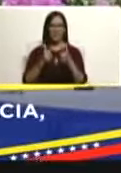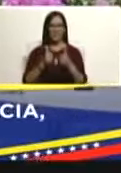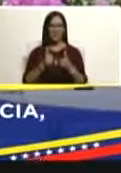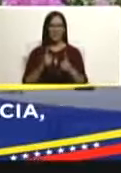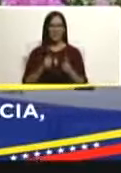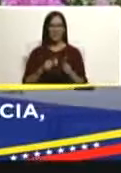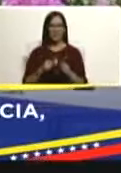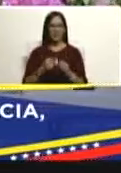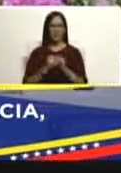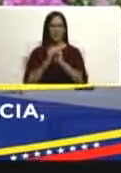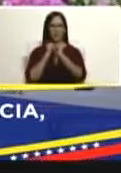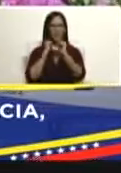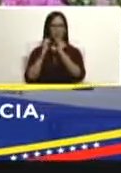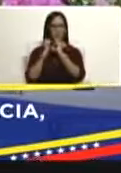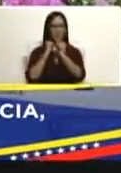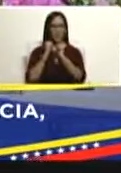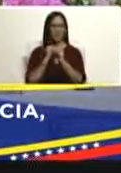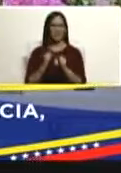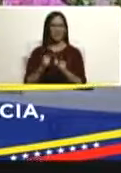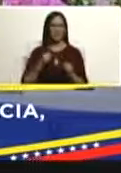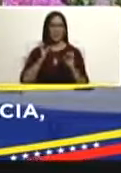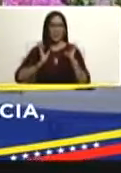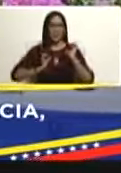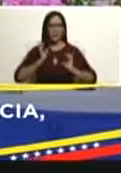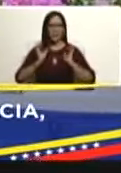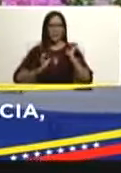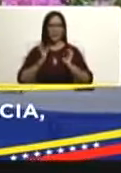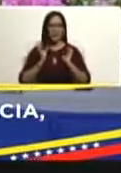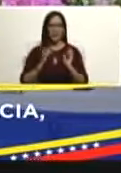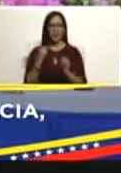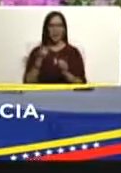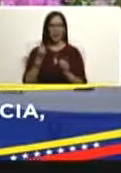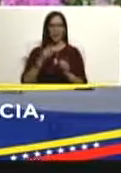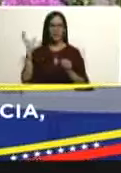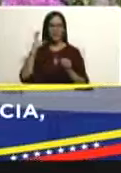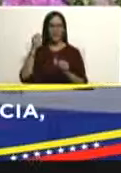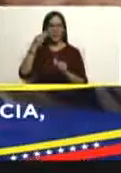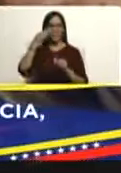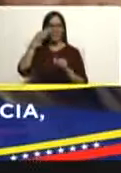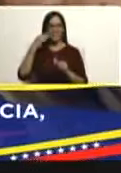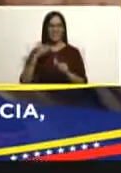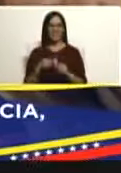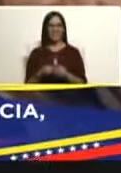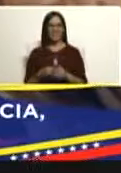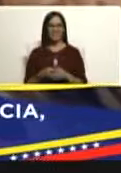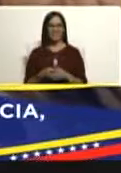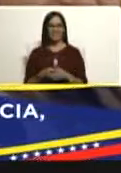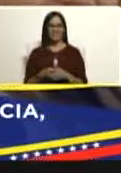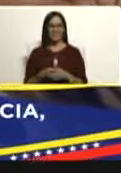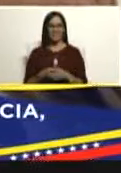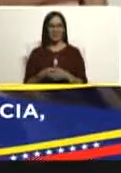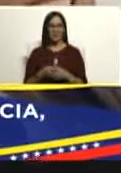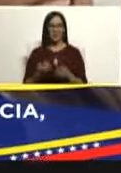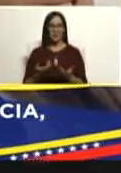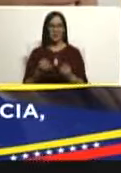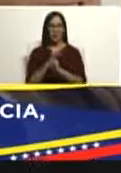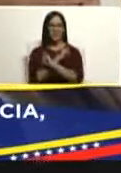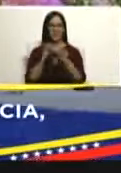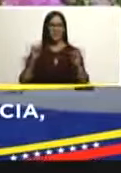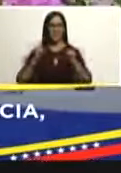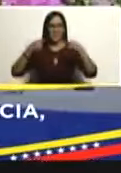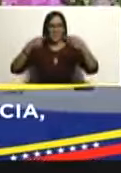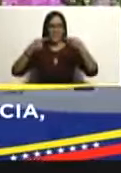las cornetas, uno se emociona, ¿verdad, Castro Soteldo? Es como que fuera un Caracas-Magallanes, pues. Una final